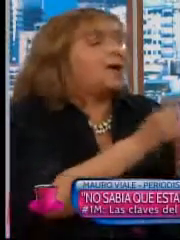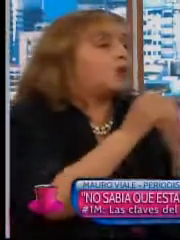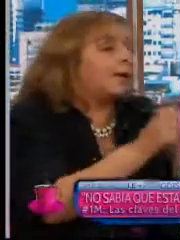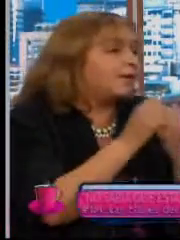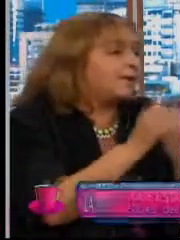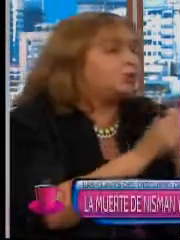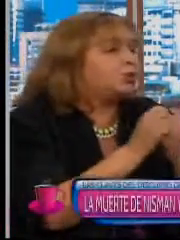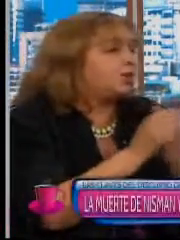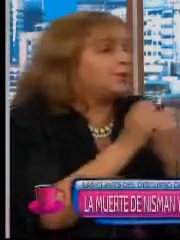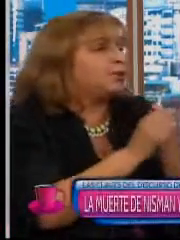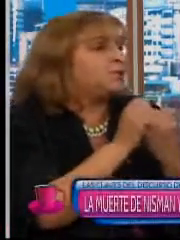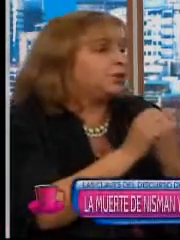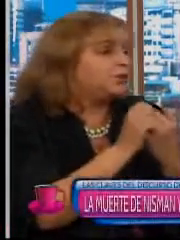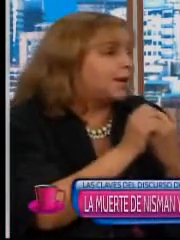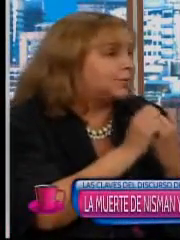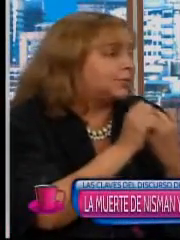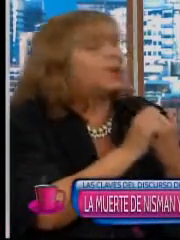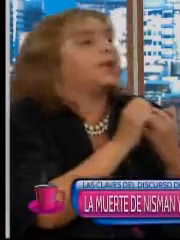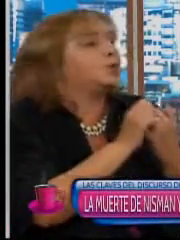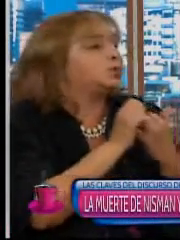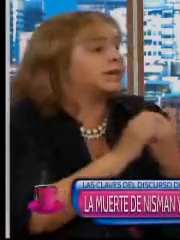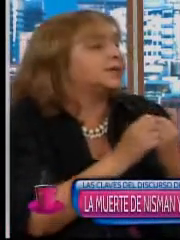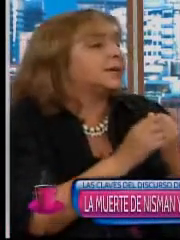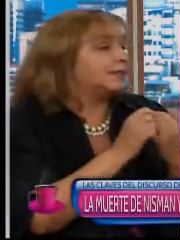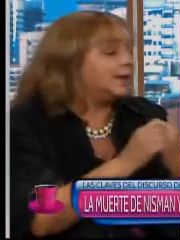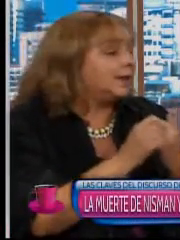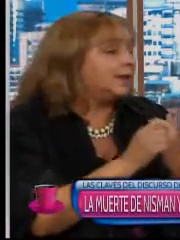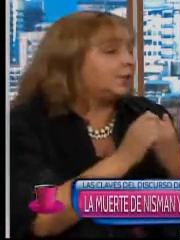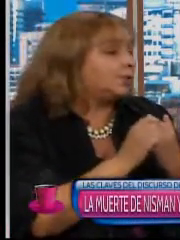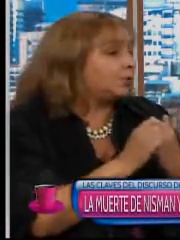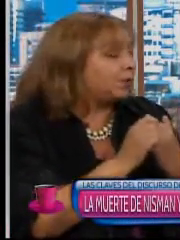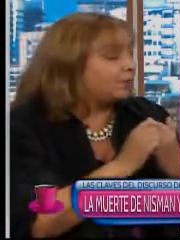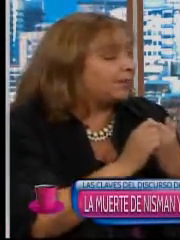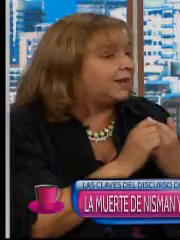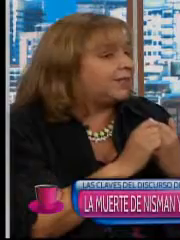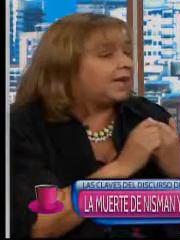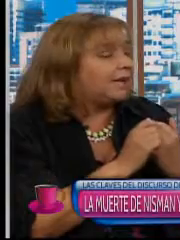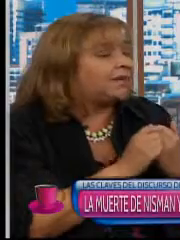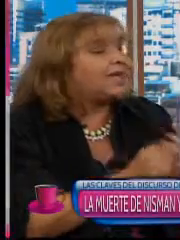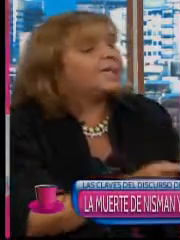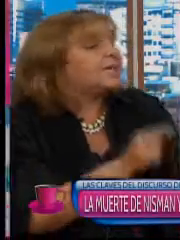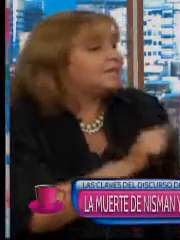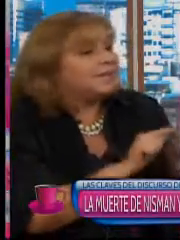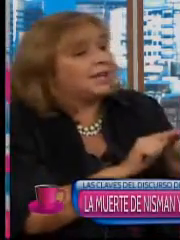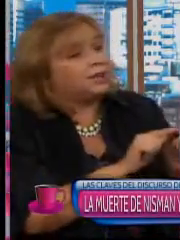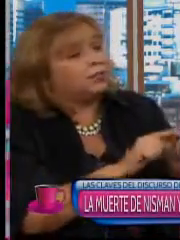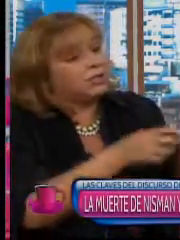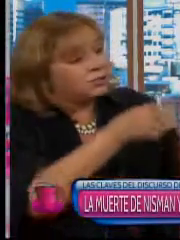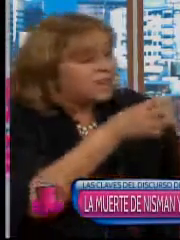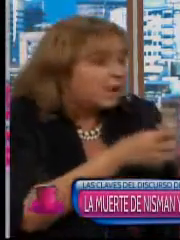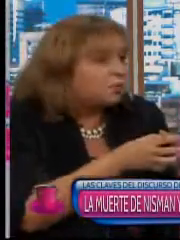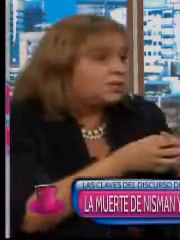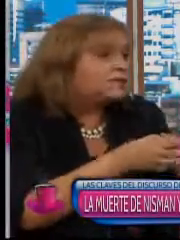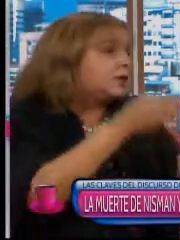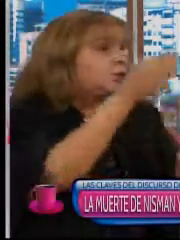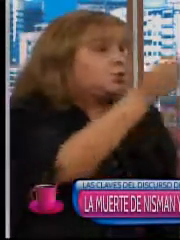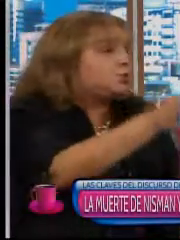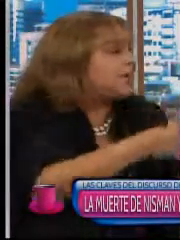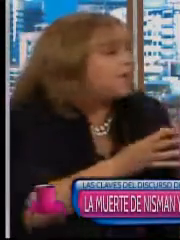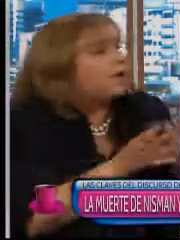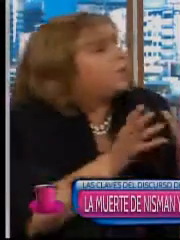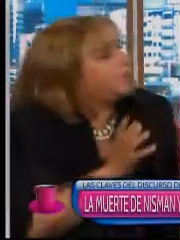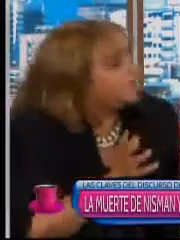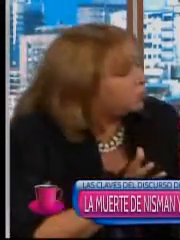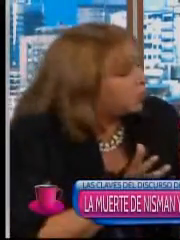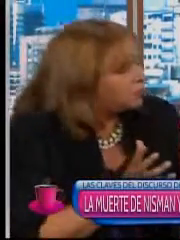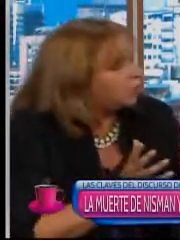fue abogada del estudio que defendió al Pino Palacios en las escuchas contra los familiares de la AMIA, reunido en Será Justicia con